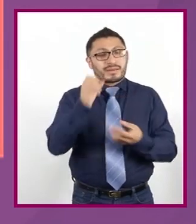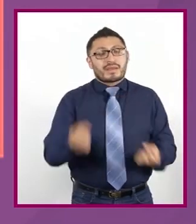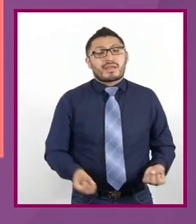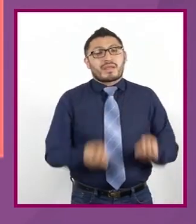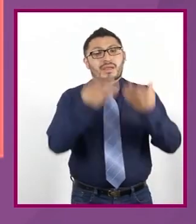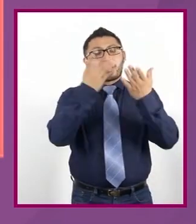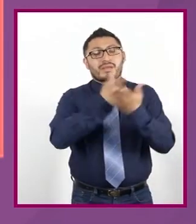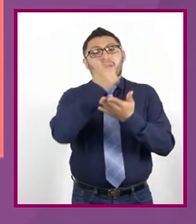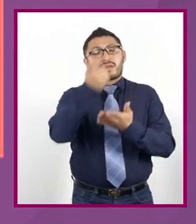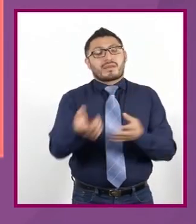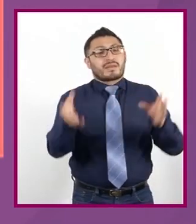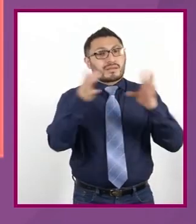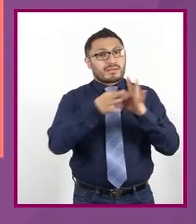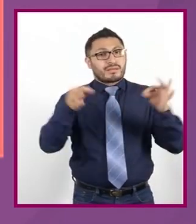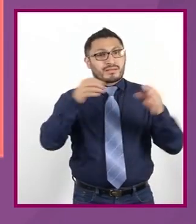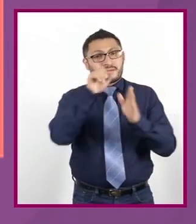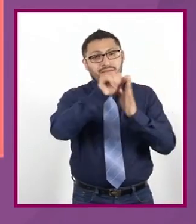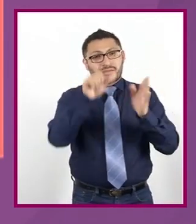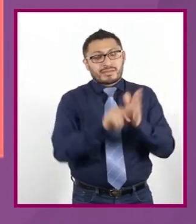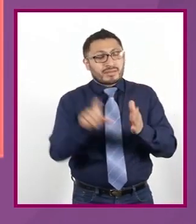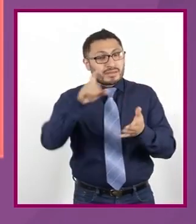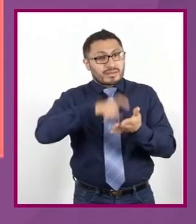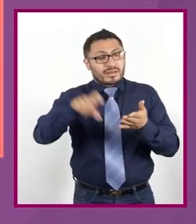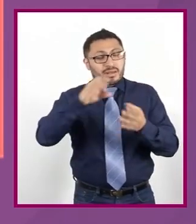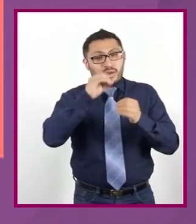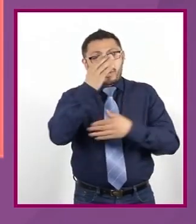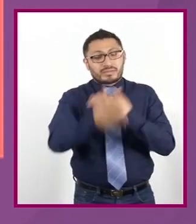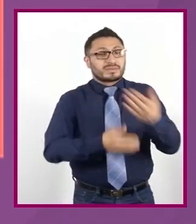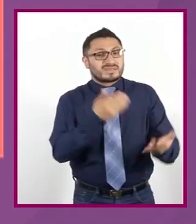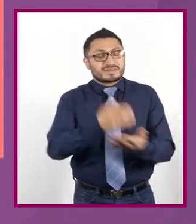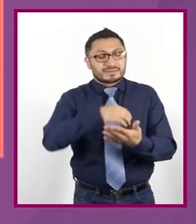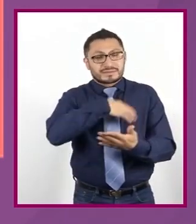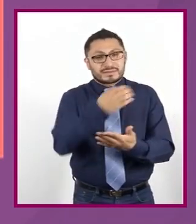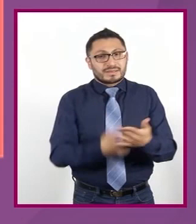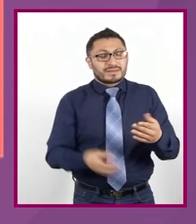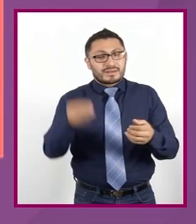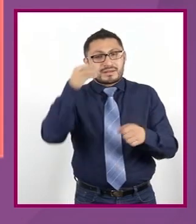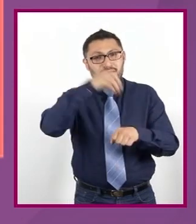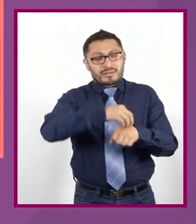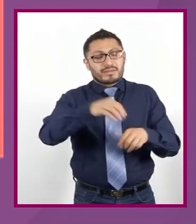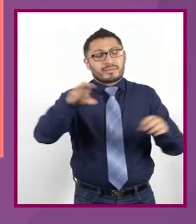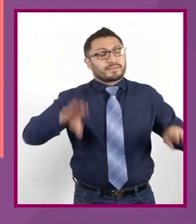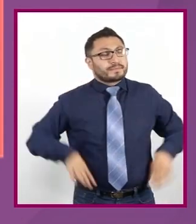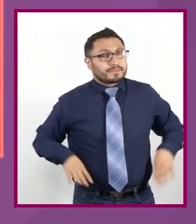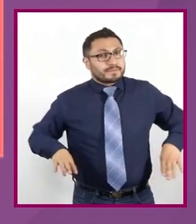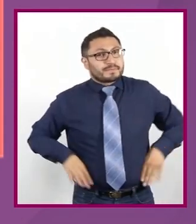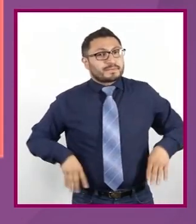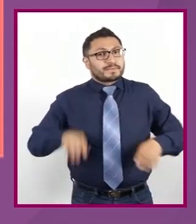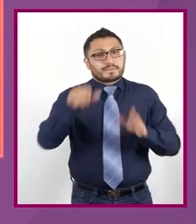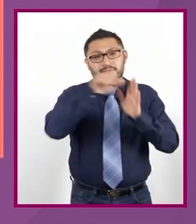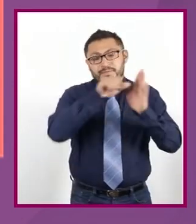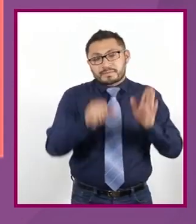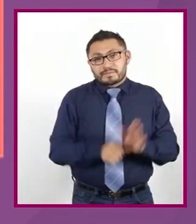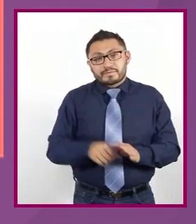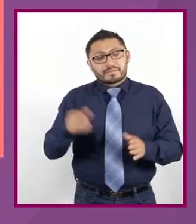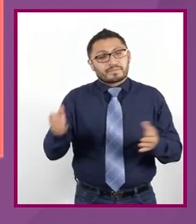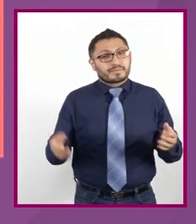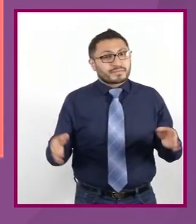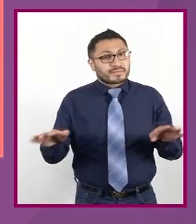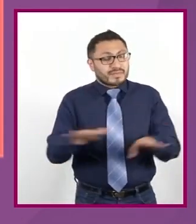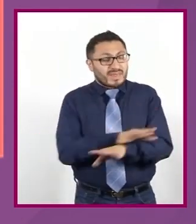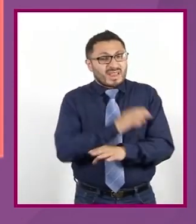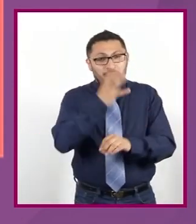que se pagó y la descripción del artículo comprado o del servicio contratado. Establece las condiciones en las que el artículo será repuesto